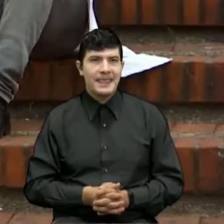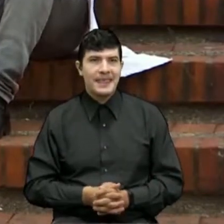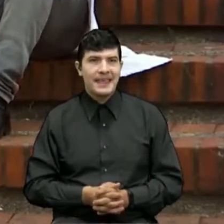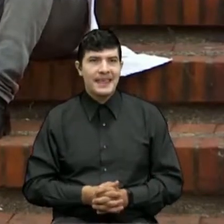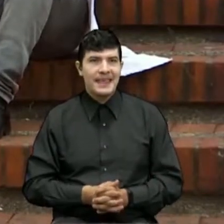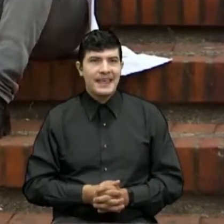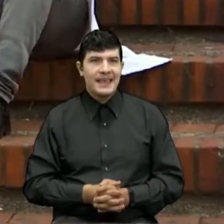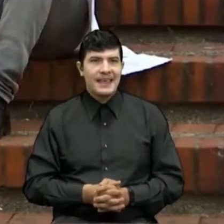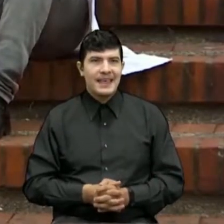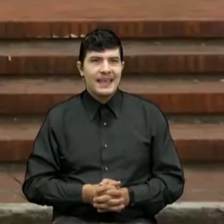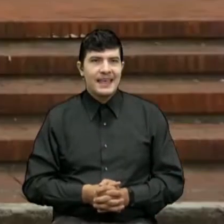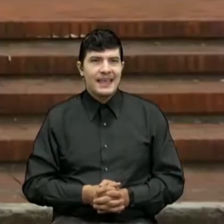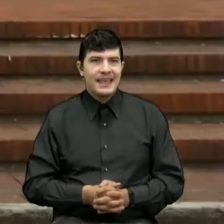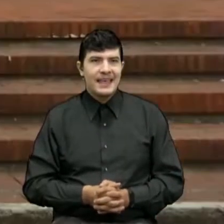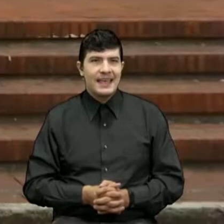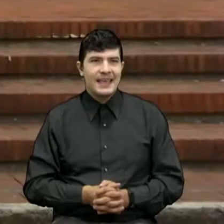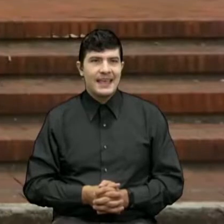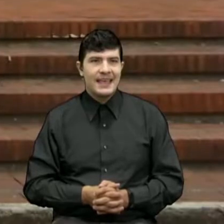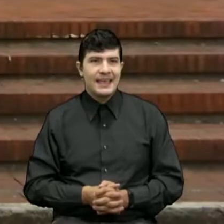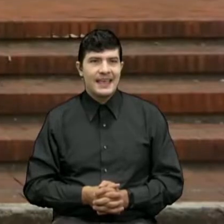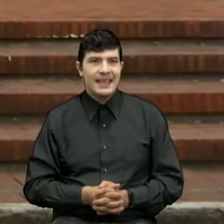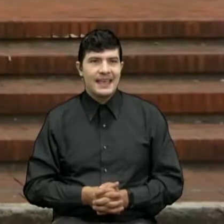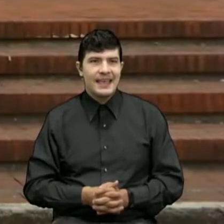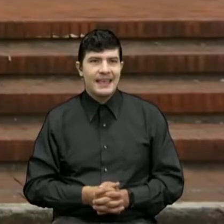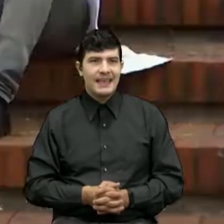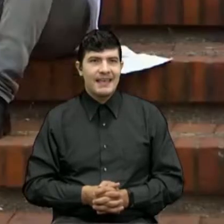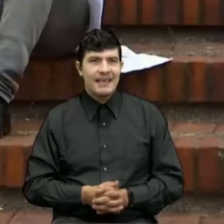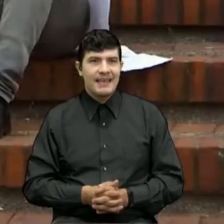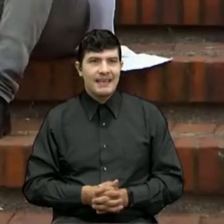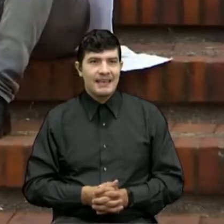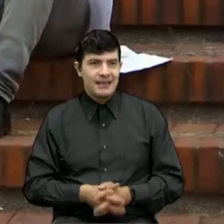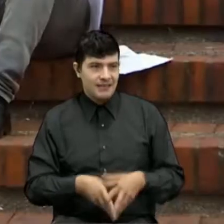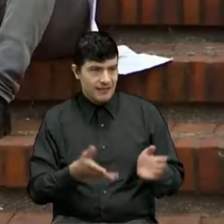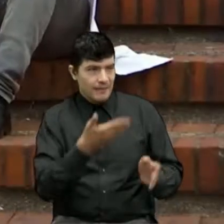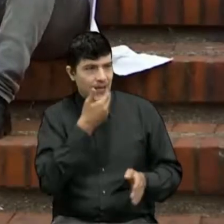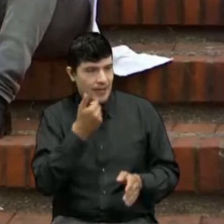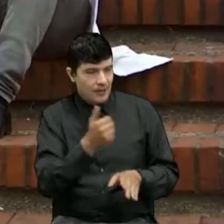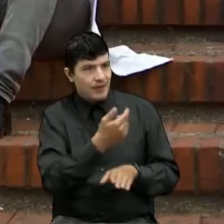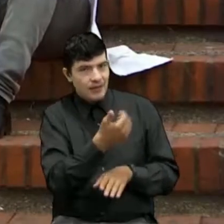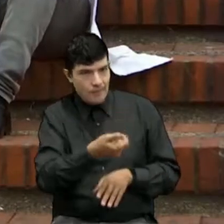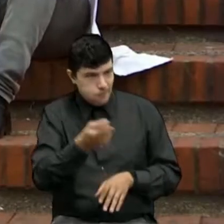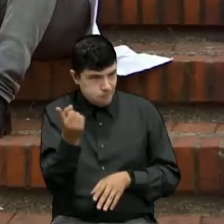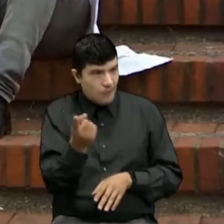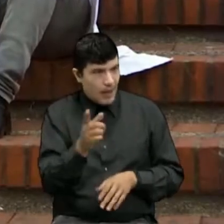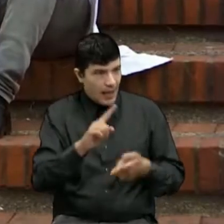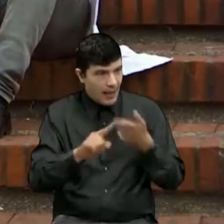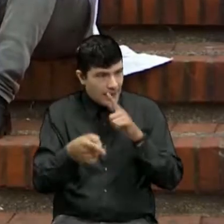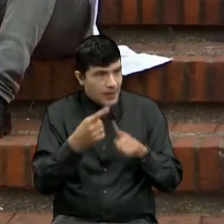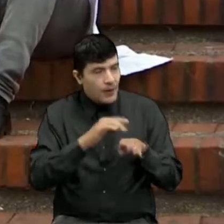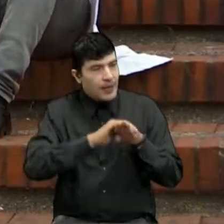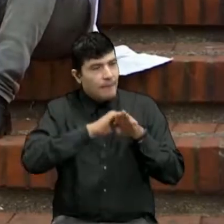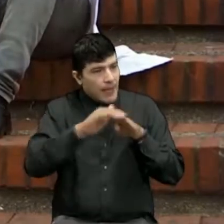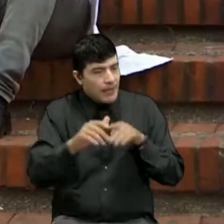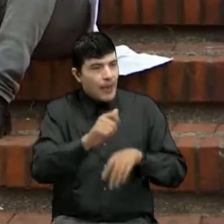¿Por qué más bien no invitas un helado a tu amigo, como buenos amigos que